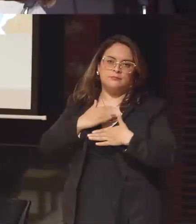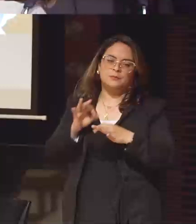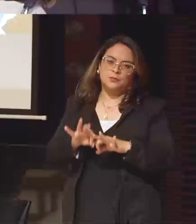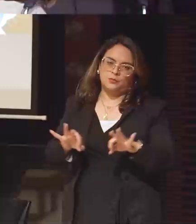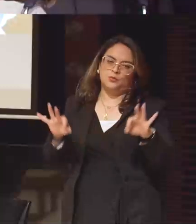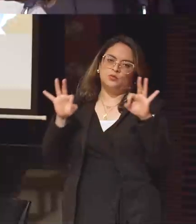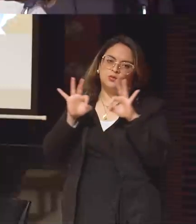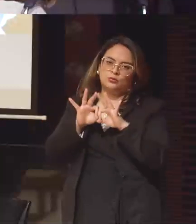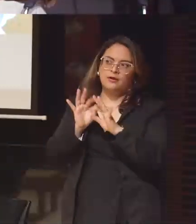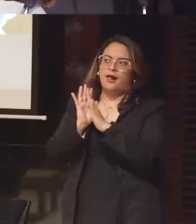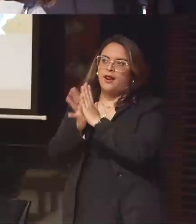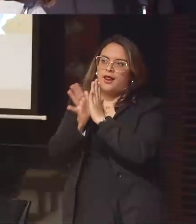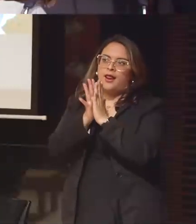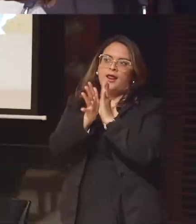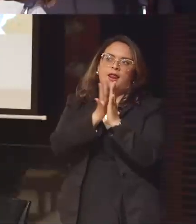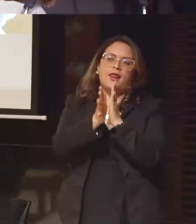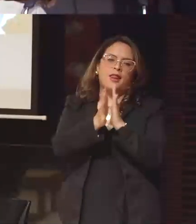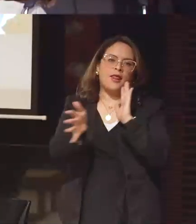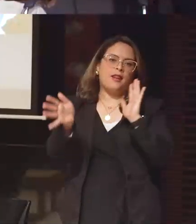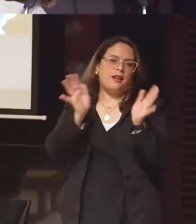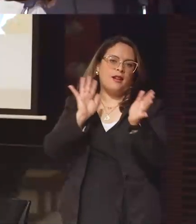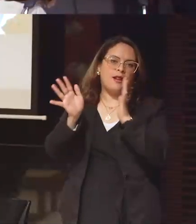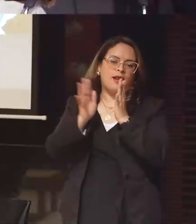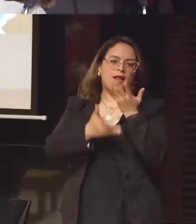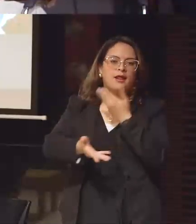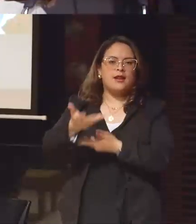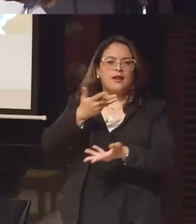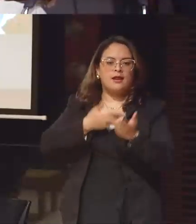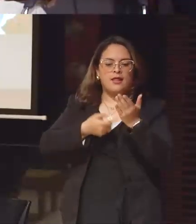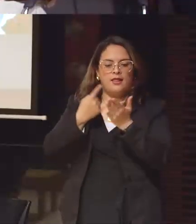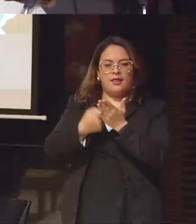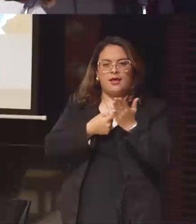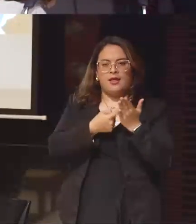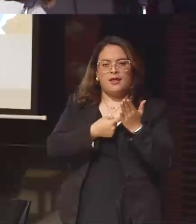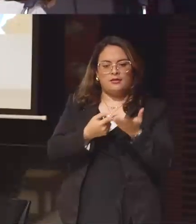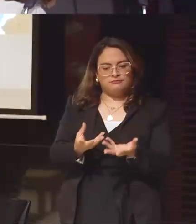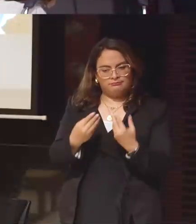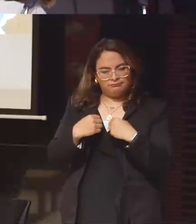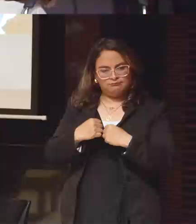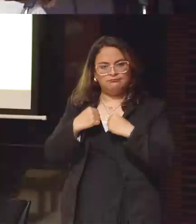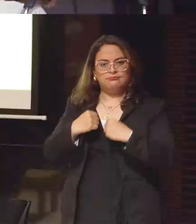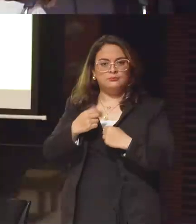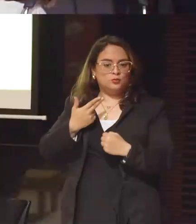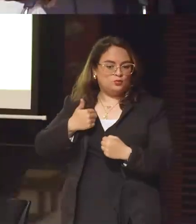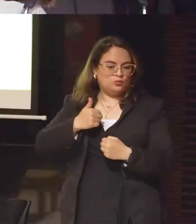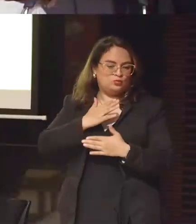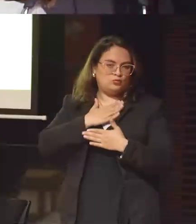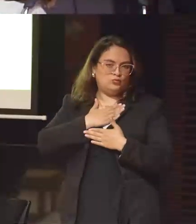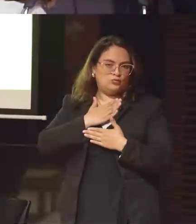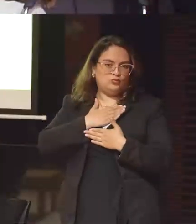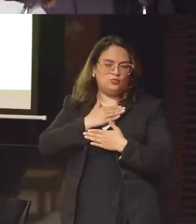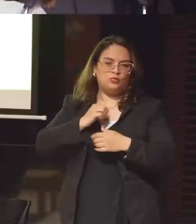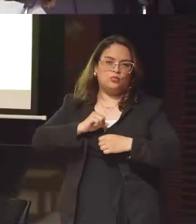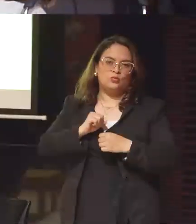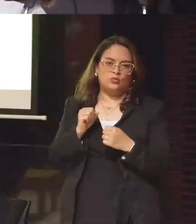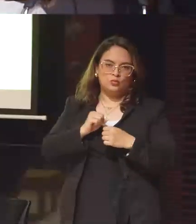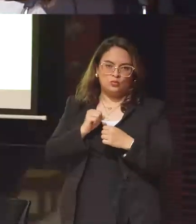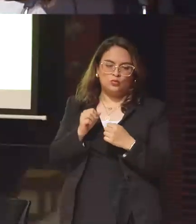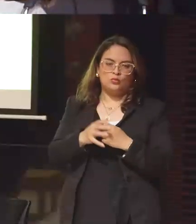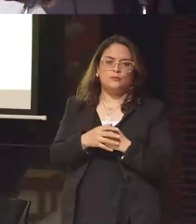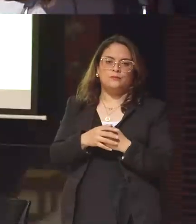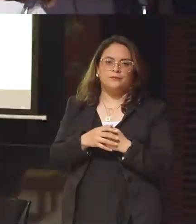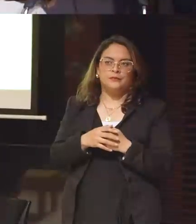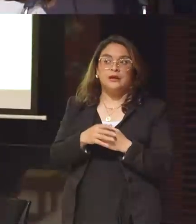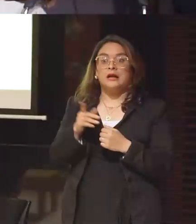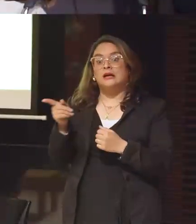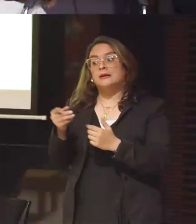lo compartamos, que lo hablamos, que lo dialoguemos, que nos empoderemos de esto porque es que es nuestro. Más allá de la pelea de que si este lo